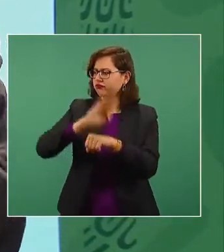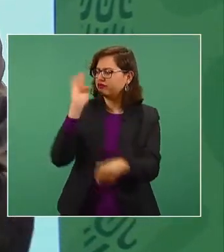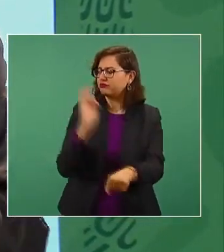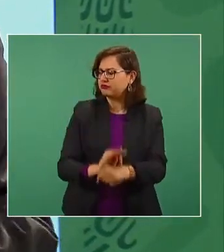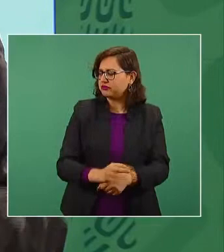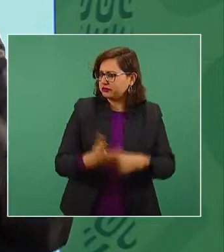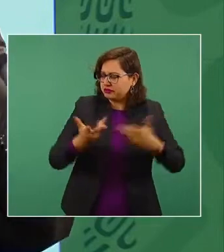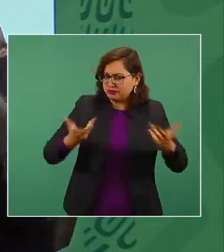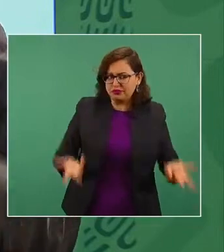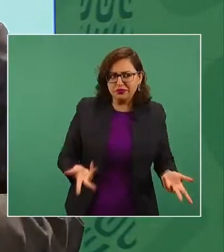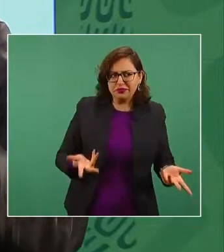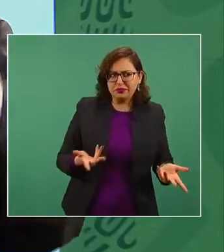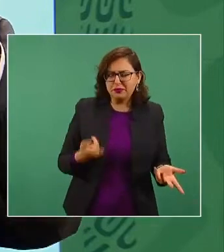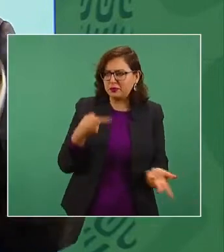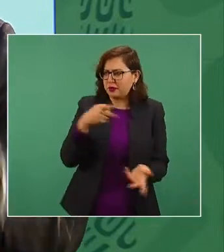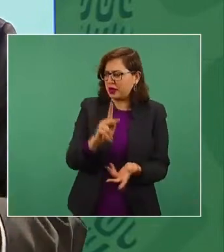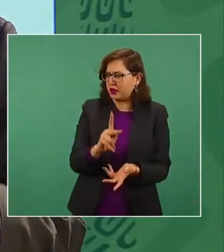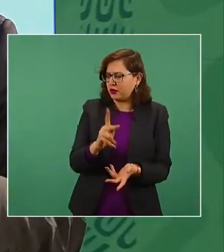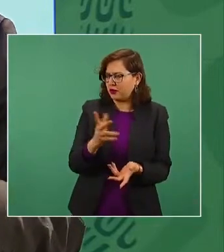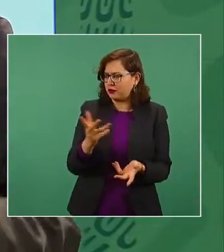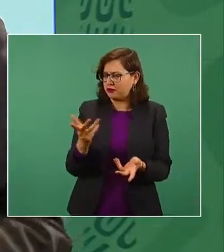Sin embargo,